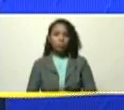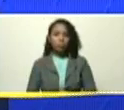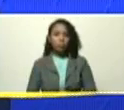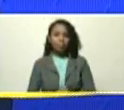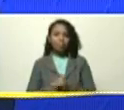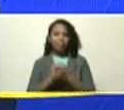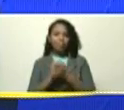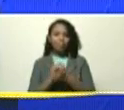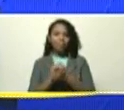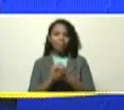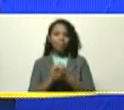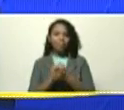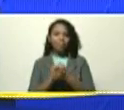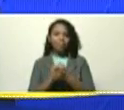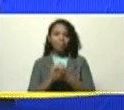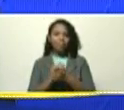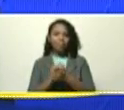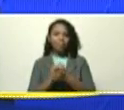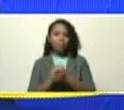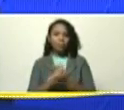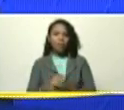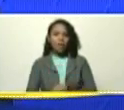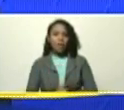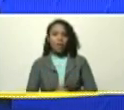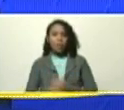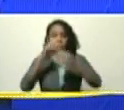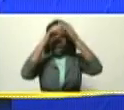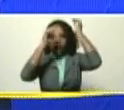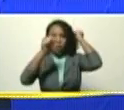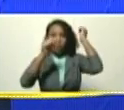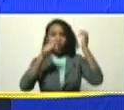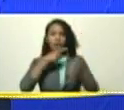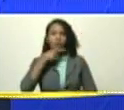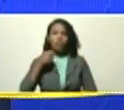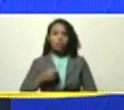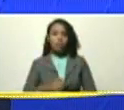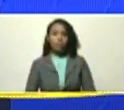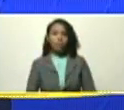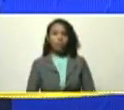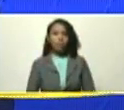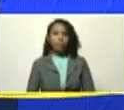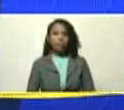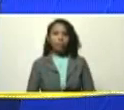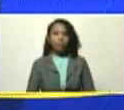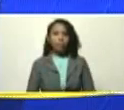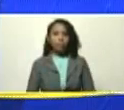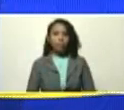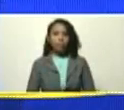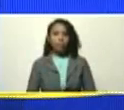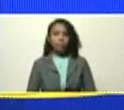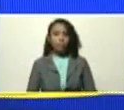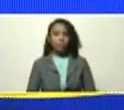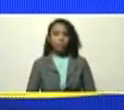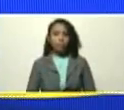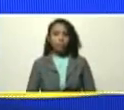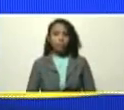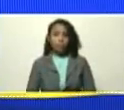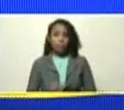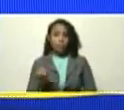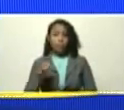Compañero Yuri Ivanovich Borisov, ha sido